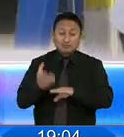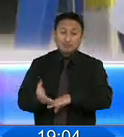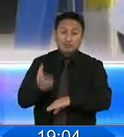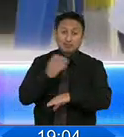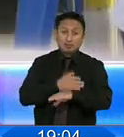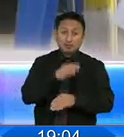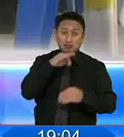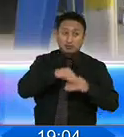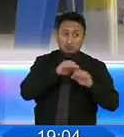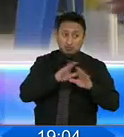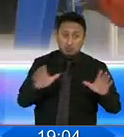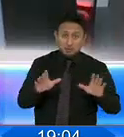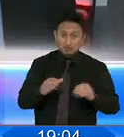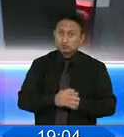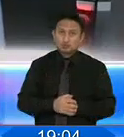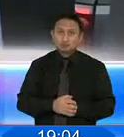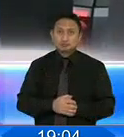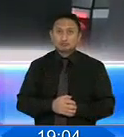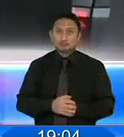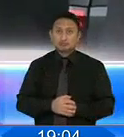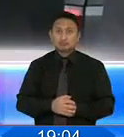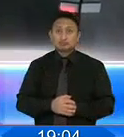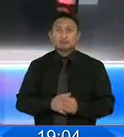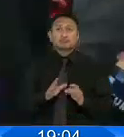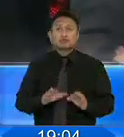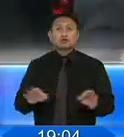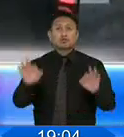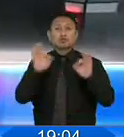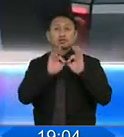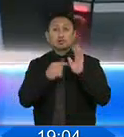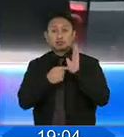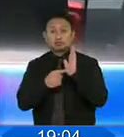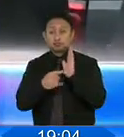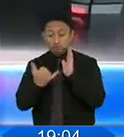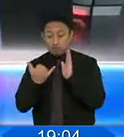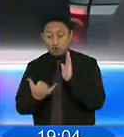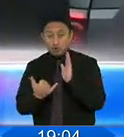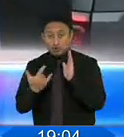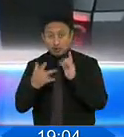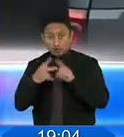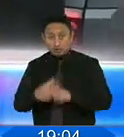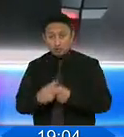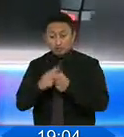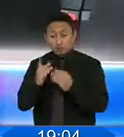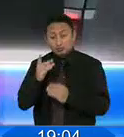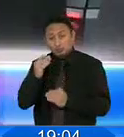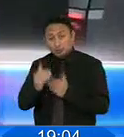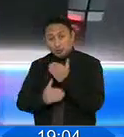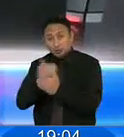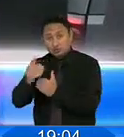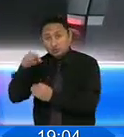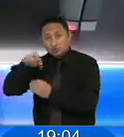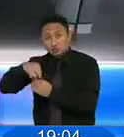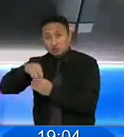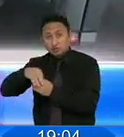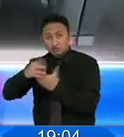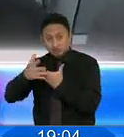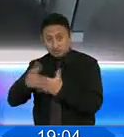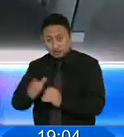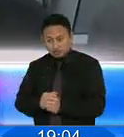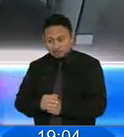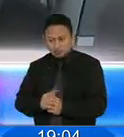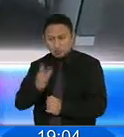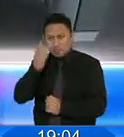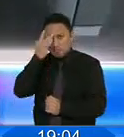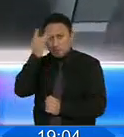elecciones generales. Lo importante de destacar es que con el evento de hoy día comenzó el proceso electoral. No hay razón alguna